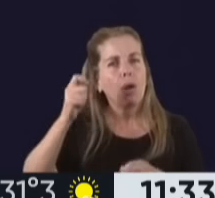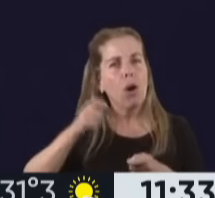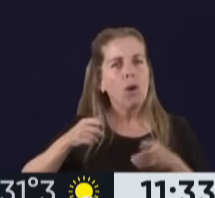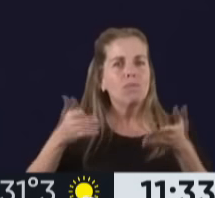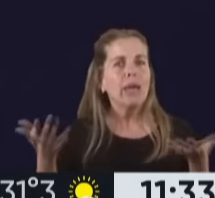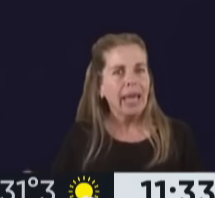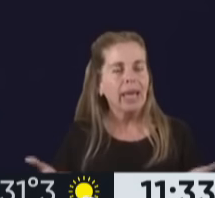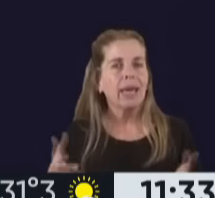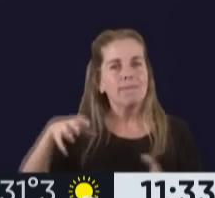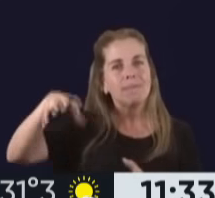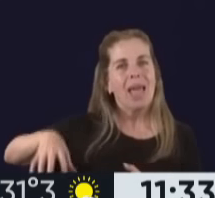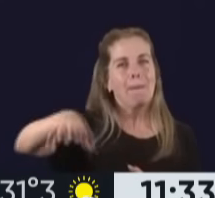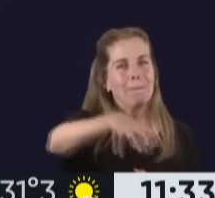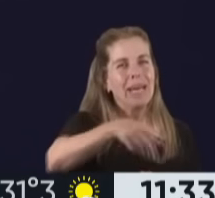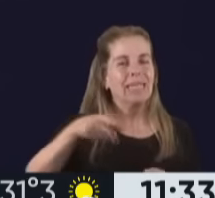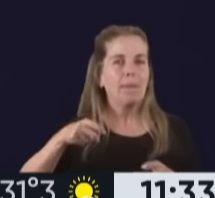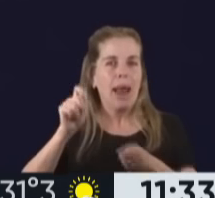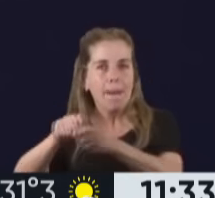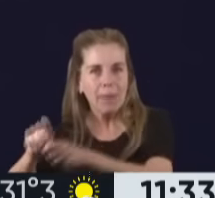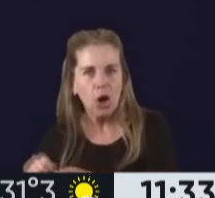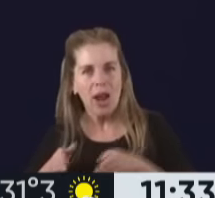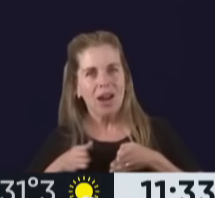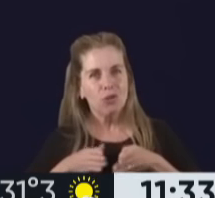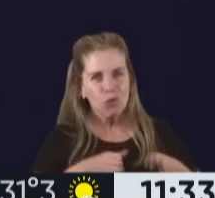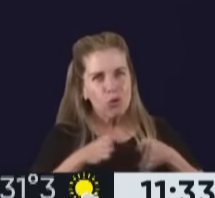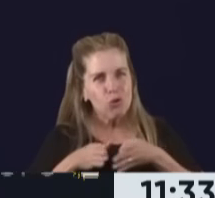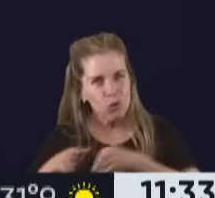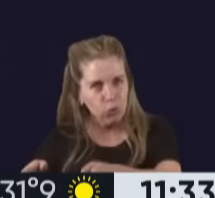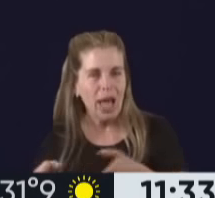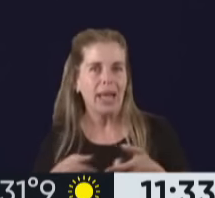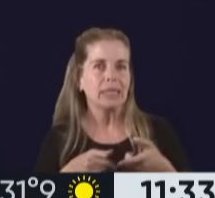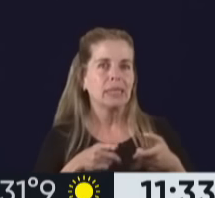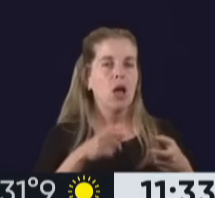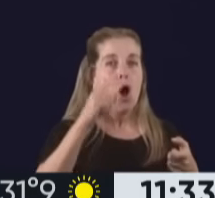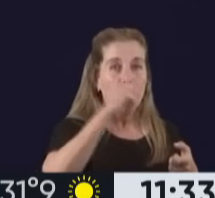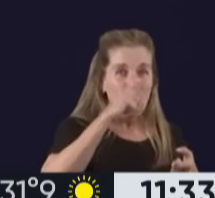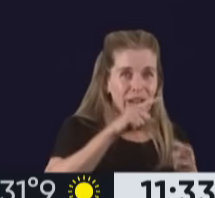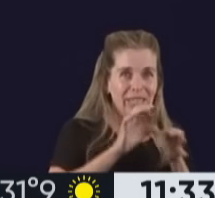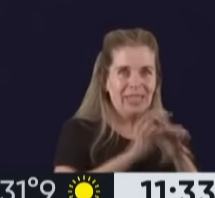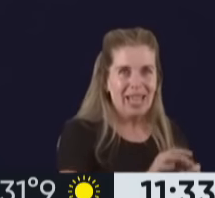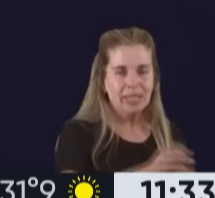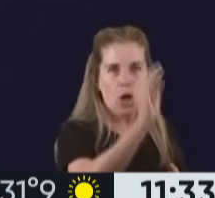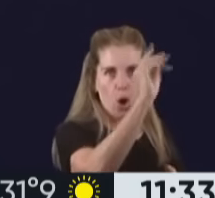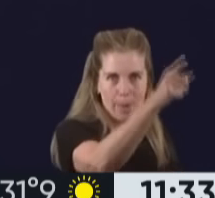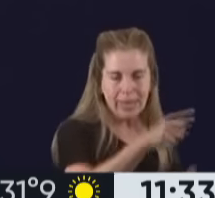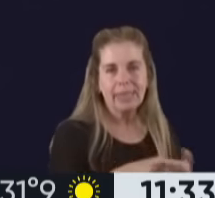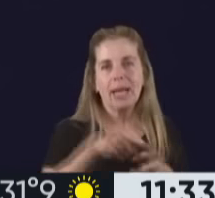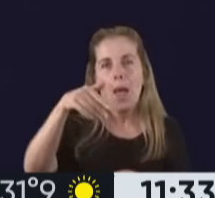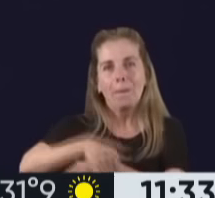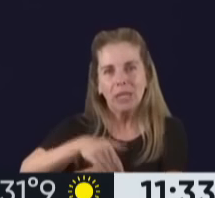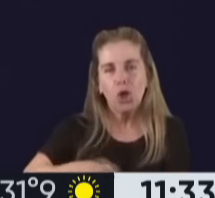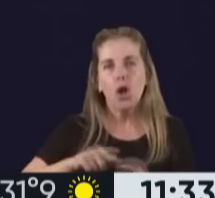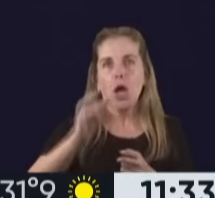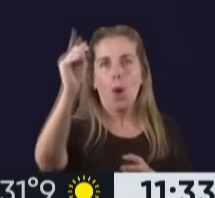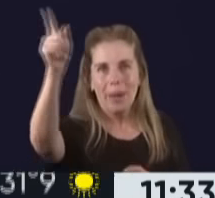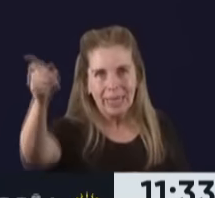en la concesión de Paso de los Libres, que conecta Corrientes con Brasil, el centro de Iguazú, que conecta Misiones con Brasil, el de Posadas,